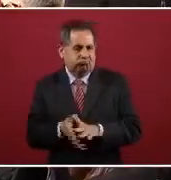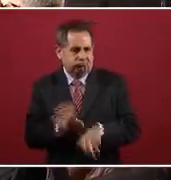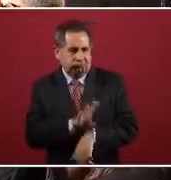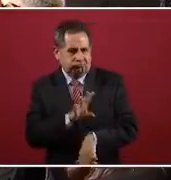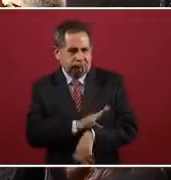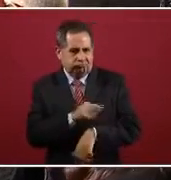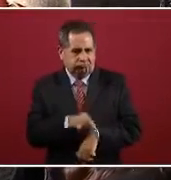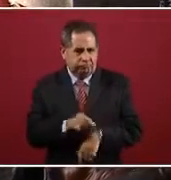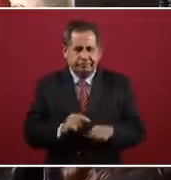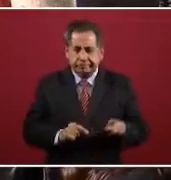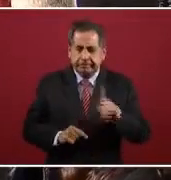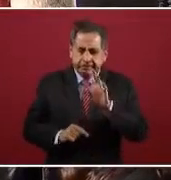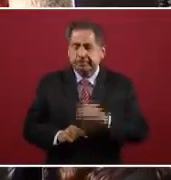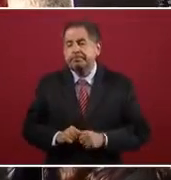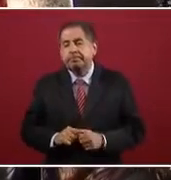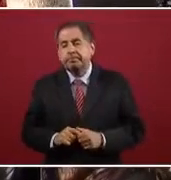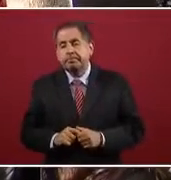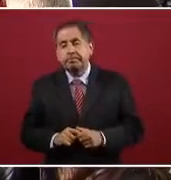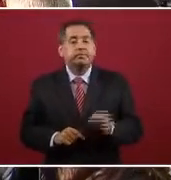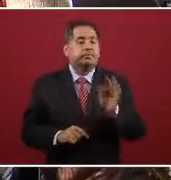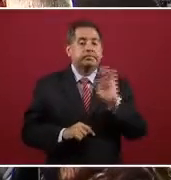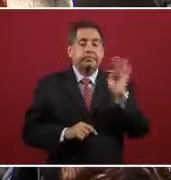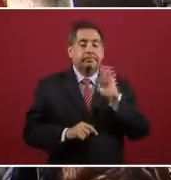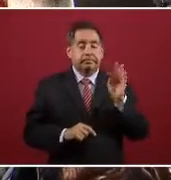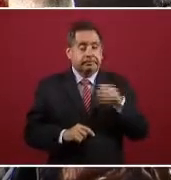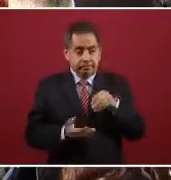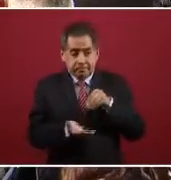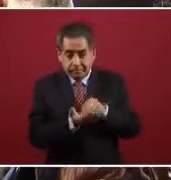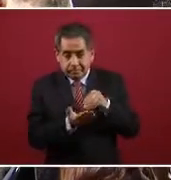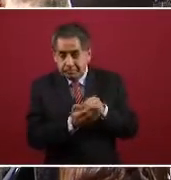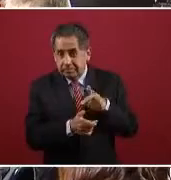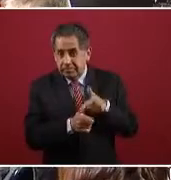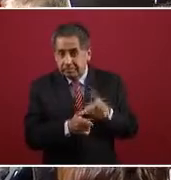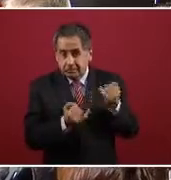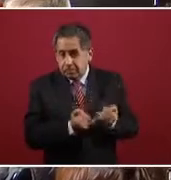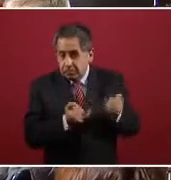si continuábamos con esa política,